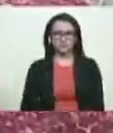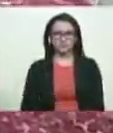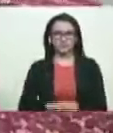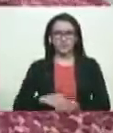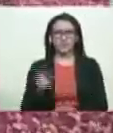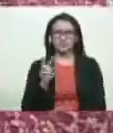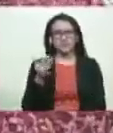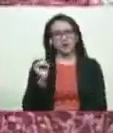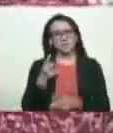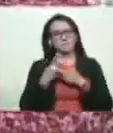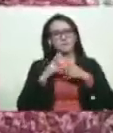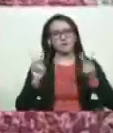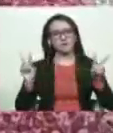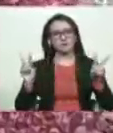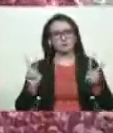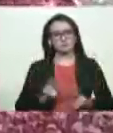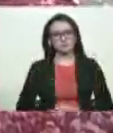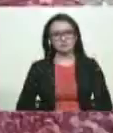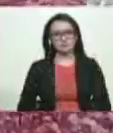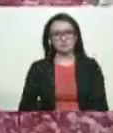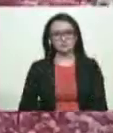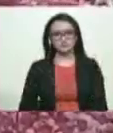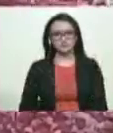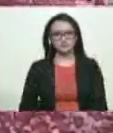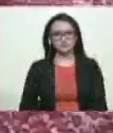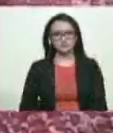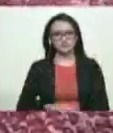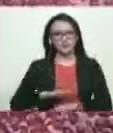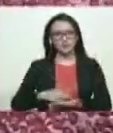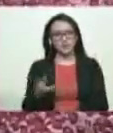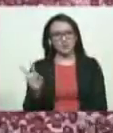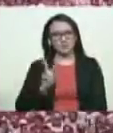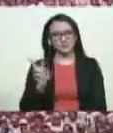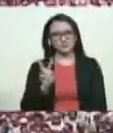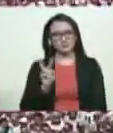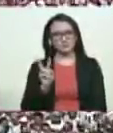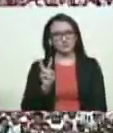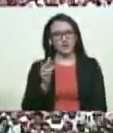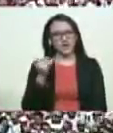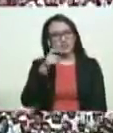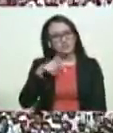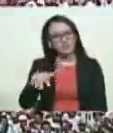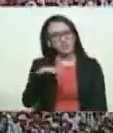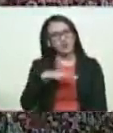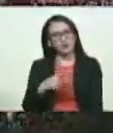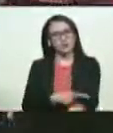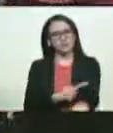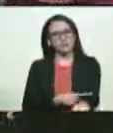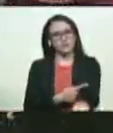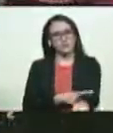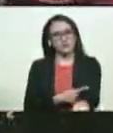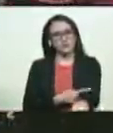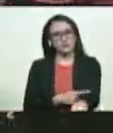hay paz porque en venezuela hay un pueblo hermano